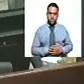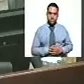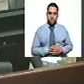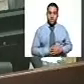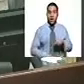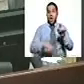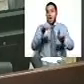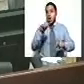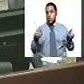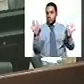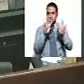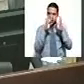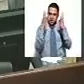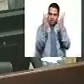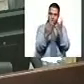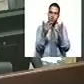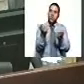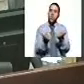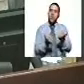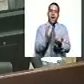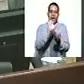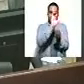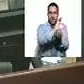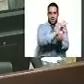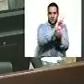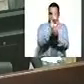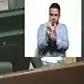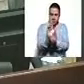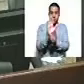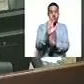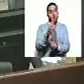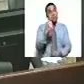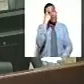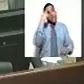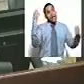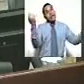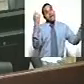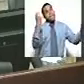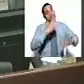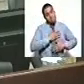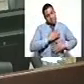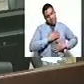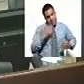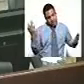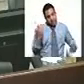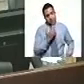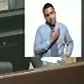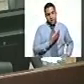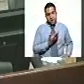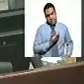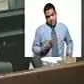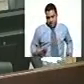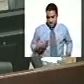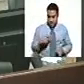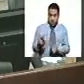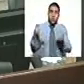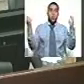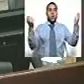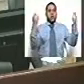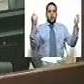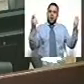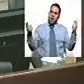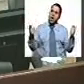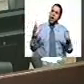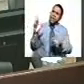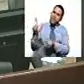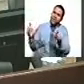que varios senadores, sobre todo de Cambio Radical, pensando más en la campaña de su candidato presidencial que en los colombianos, hayan